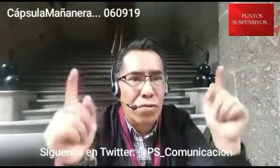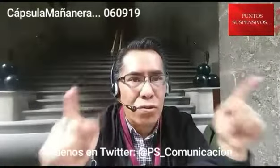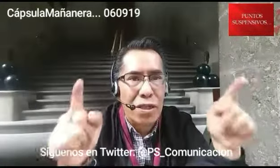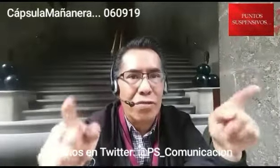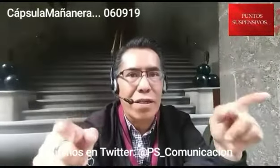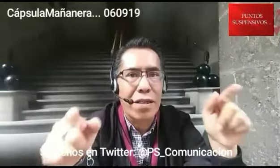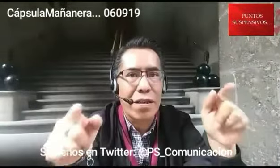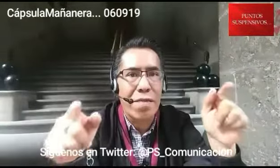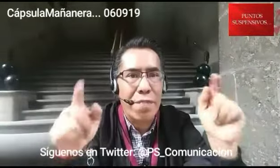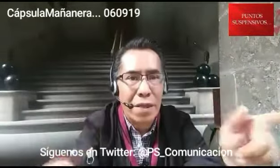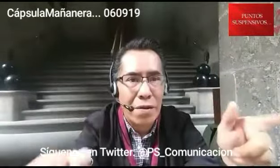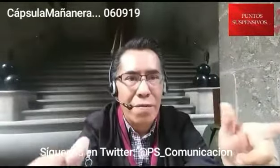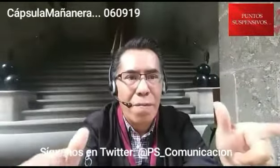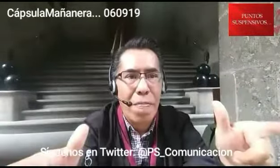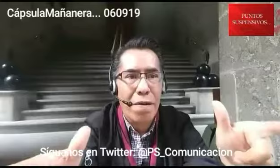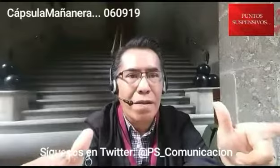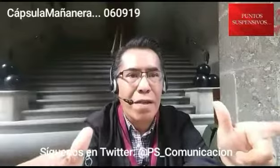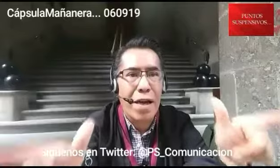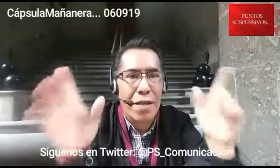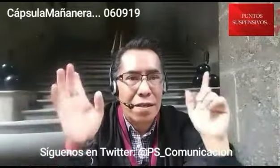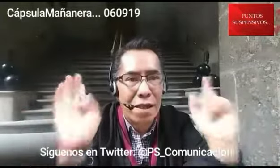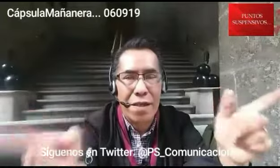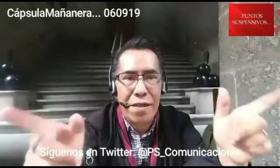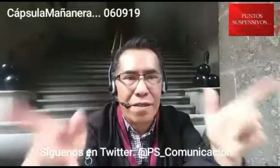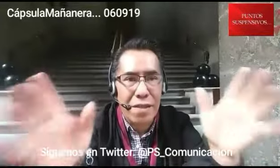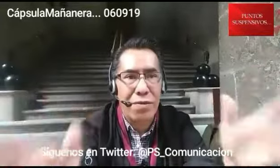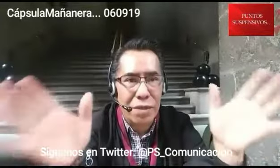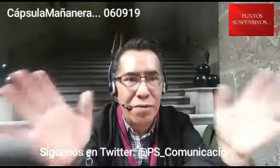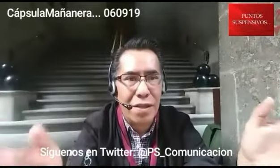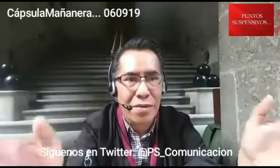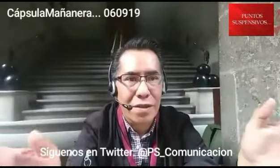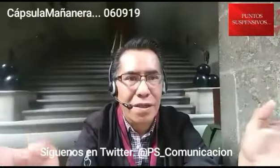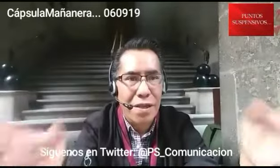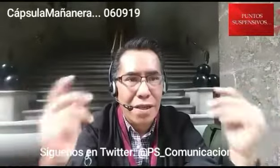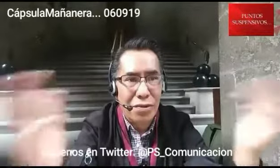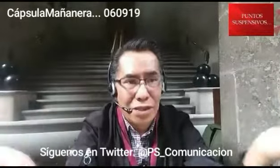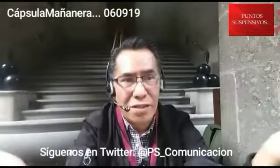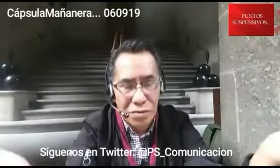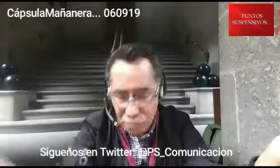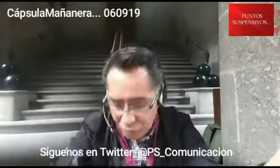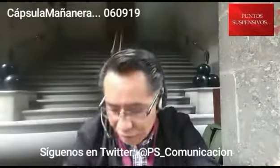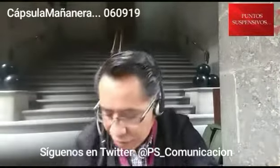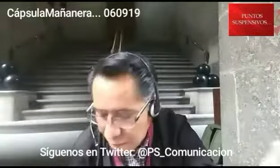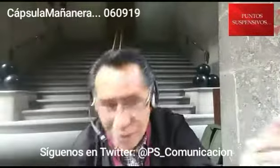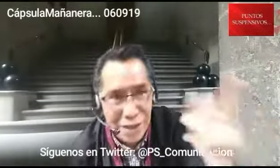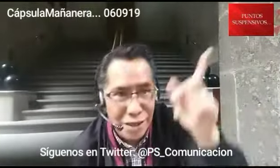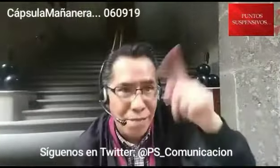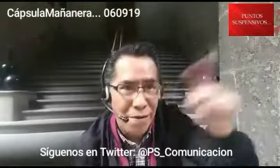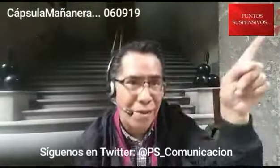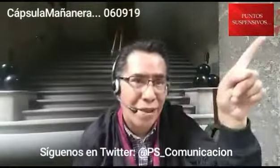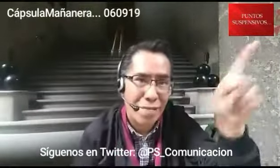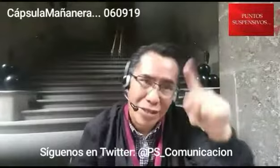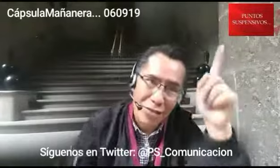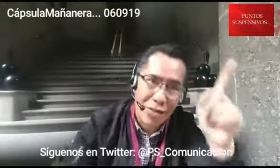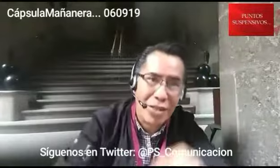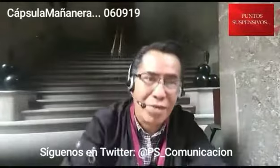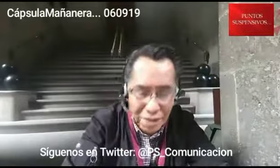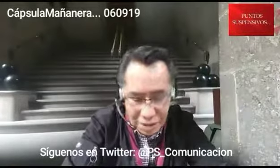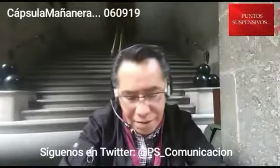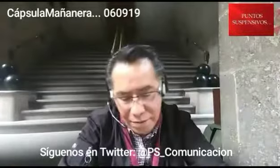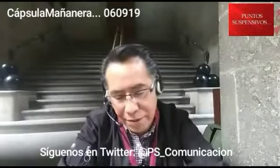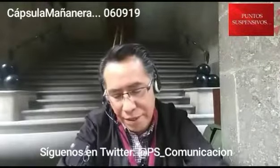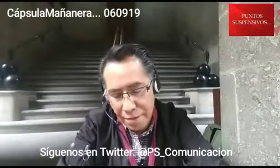la solución que sugería México está dando resultados. Entonces eso es muy bueno, y pues tiene su palomita Marcelo